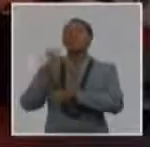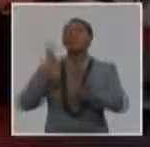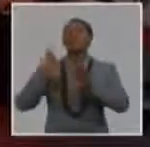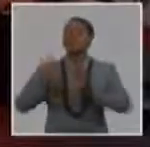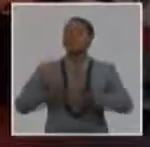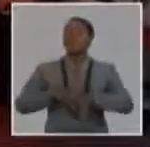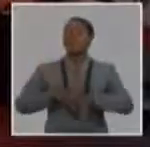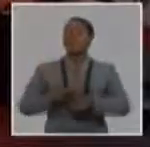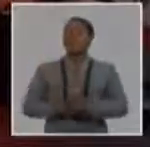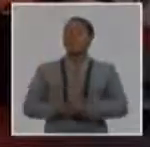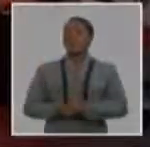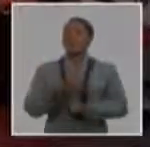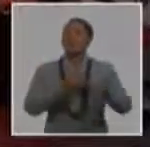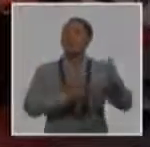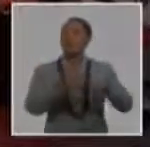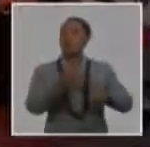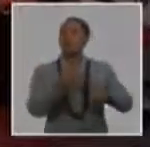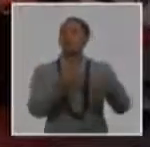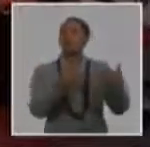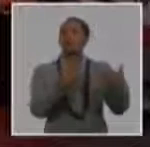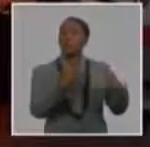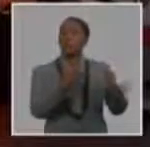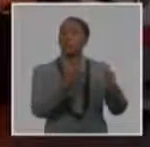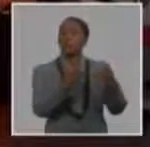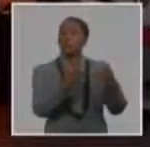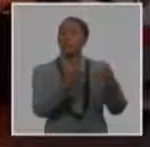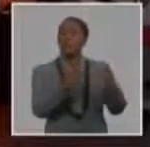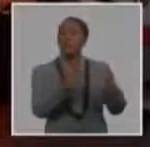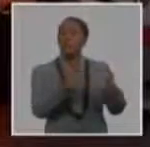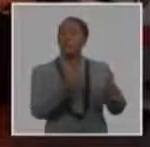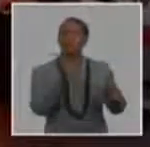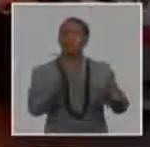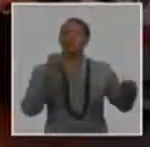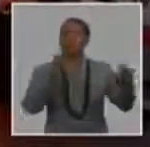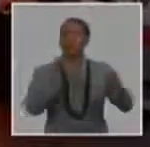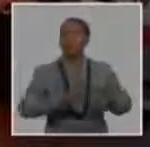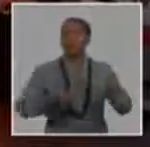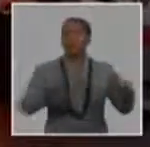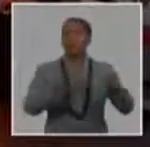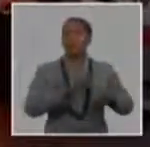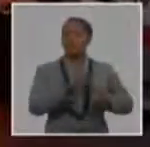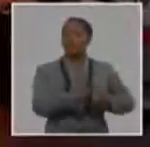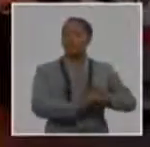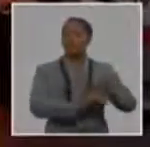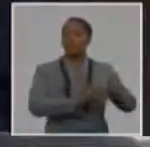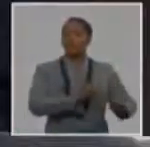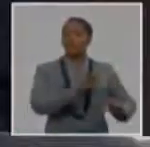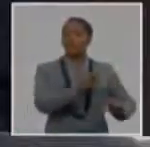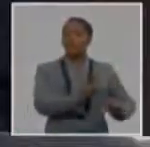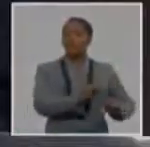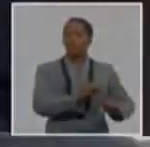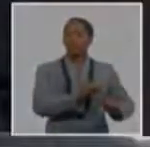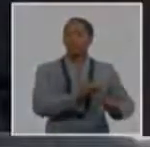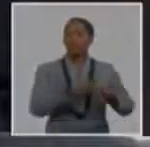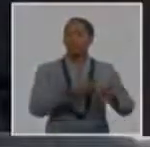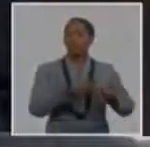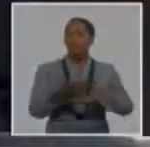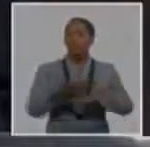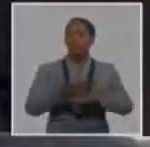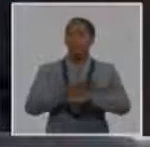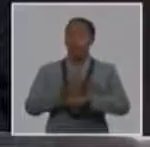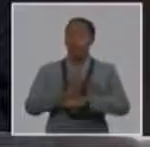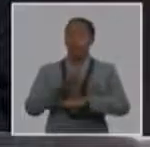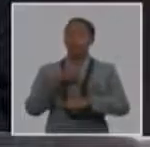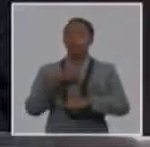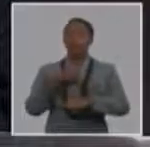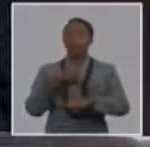estudios clínicos, ¿verdad? De estos que te mencionaba de la COVID. También fueron objeto de premios Academia de